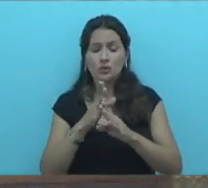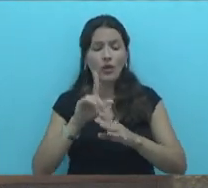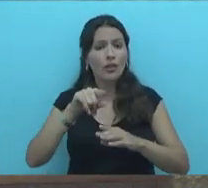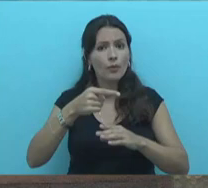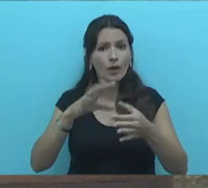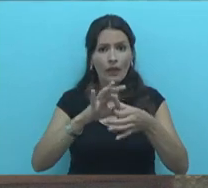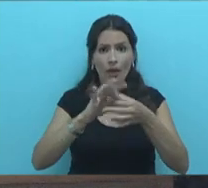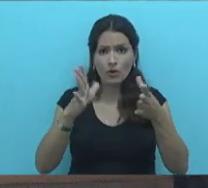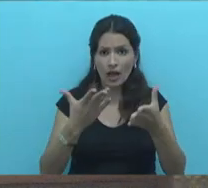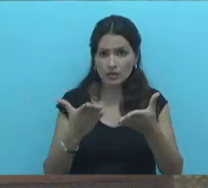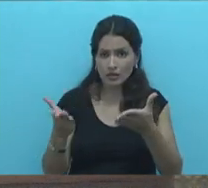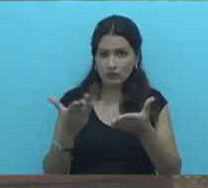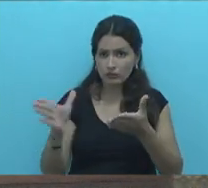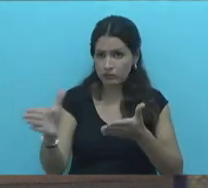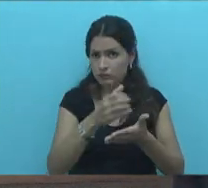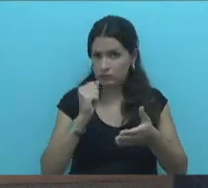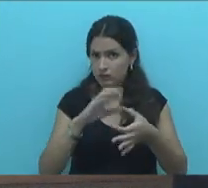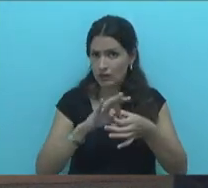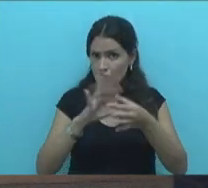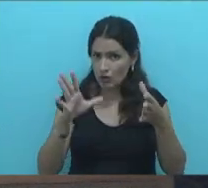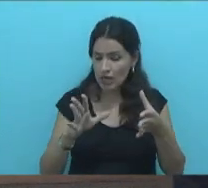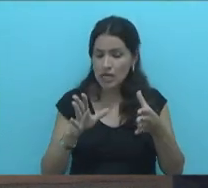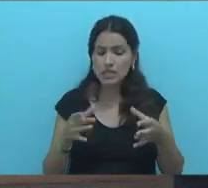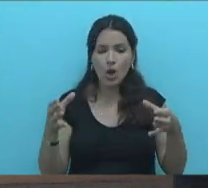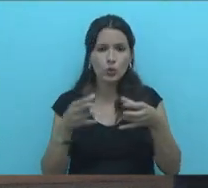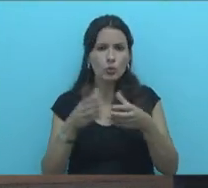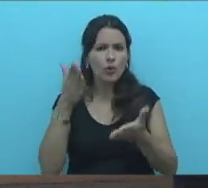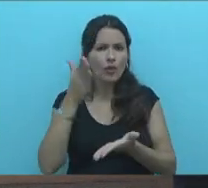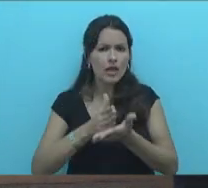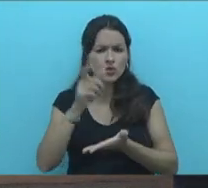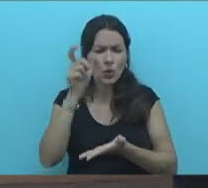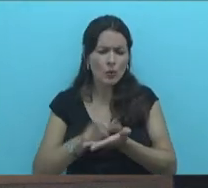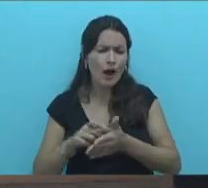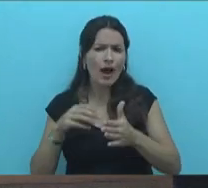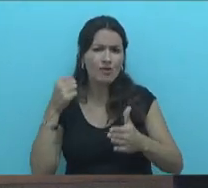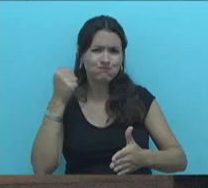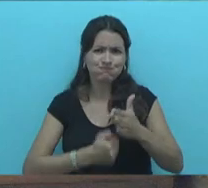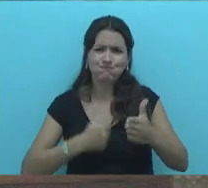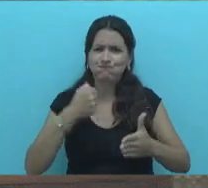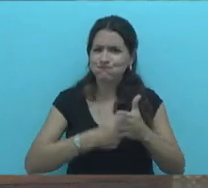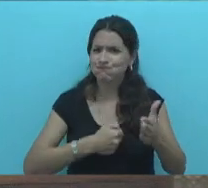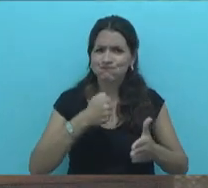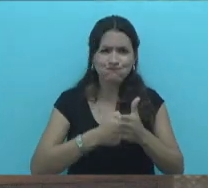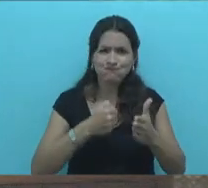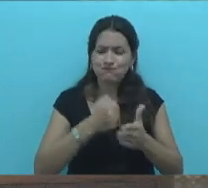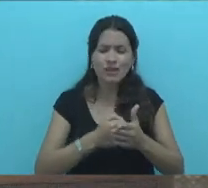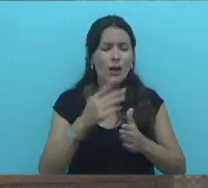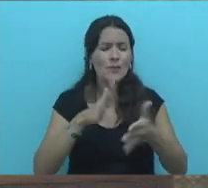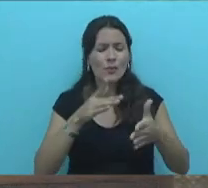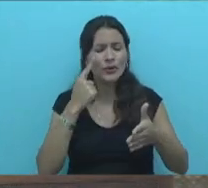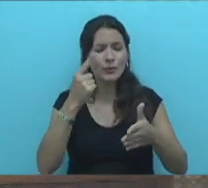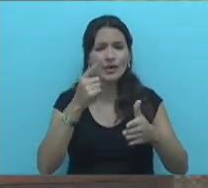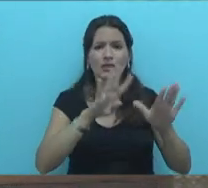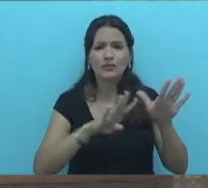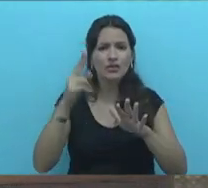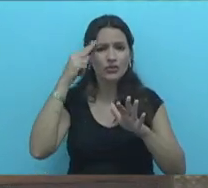a la lucha que iniciaron los organismos de derechos humanos y la fenomenal militancia política. En la década del 90, los organismos de